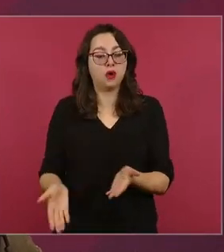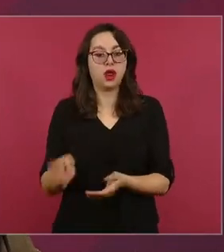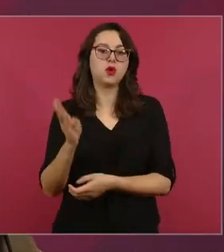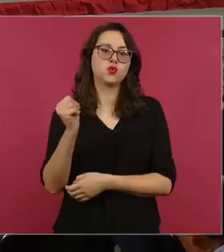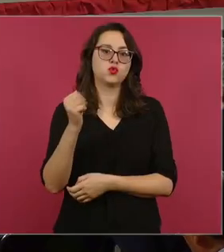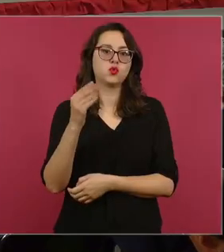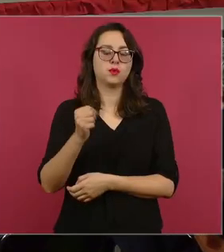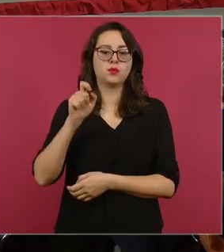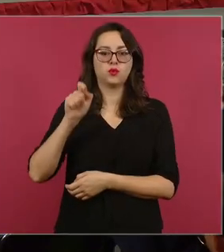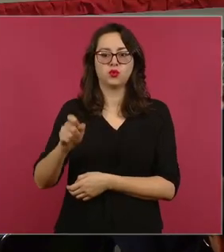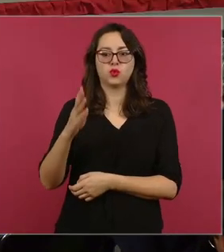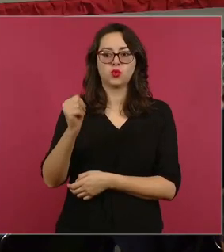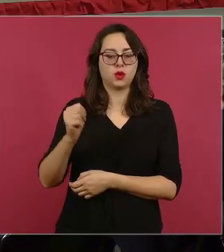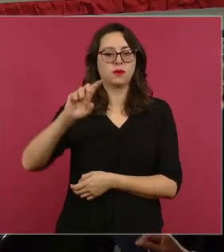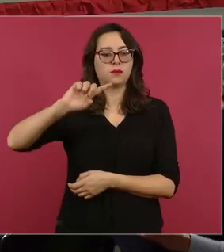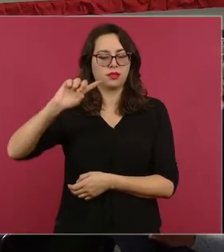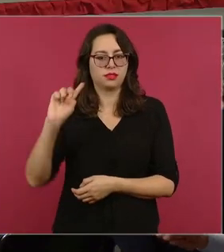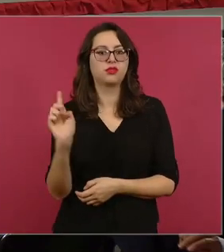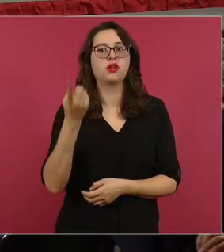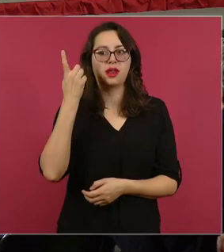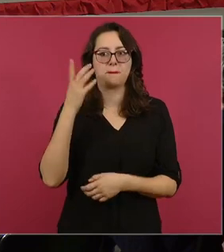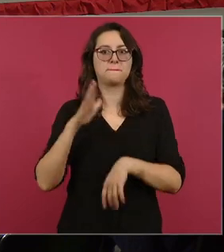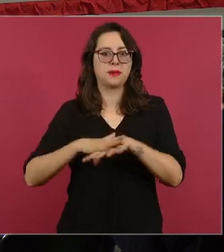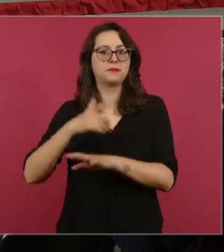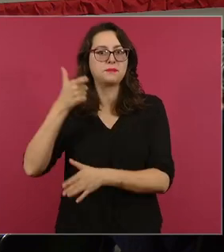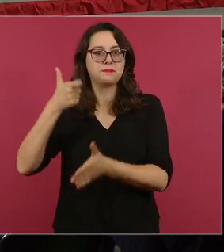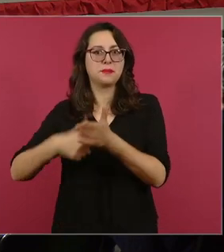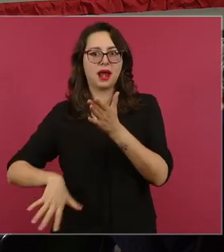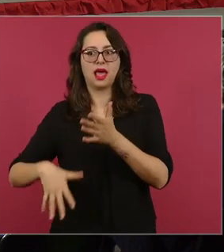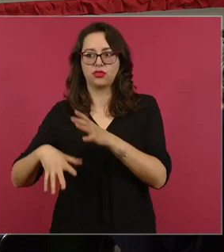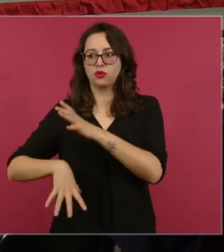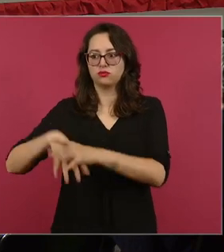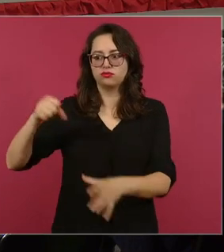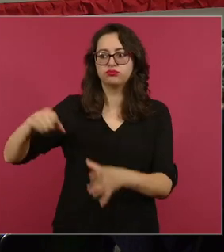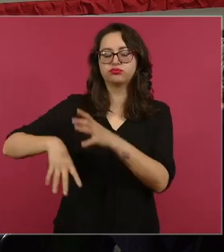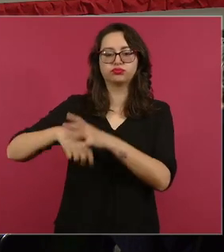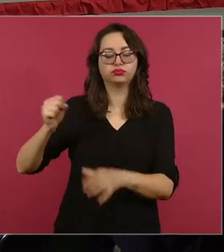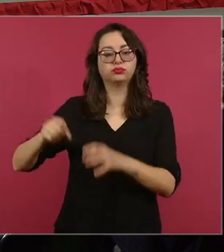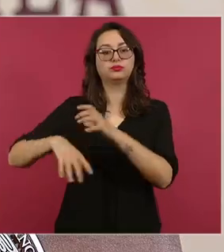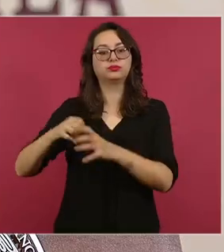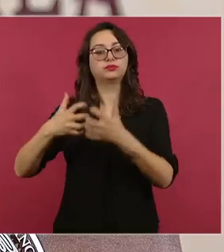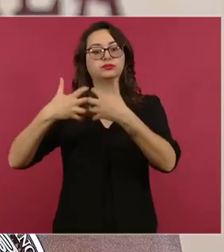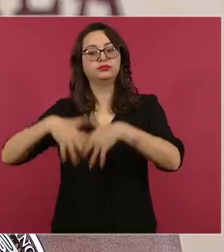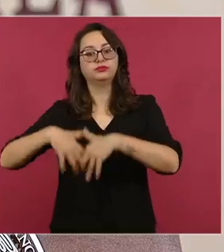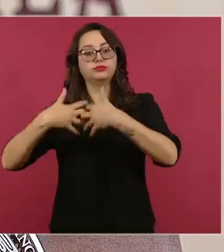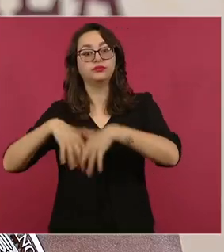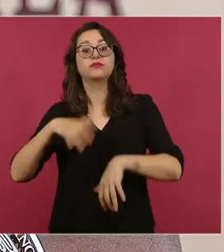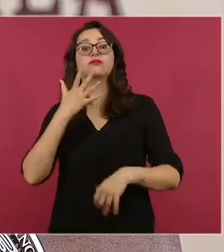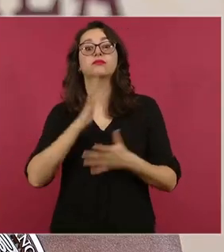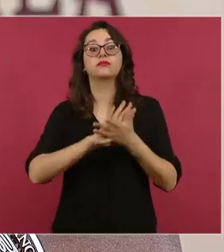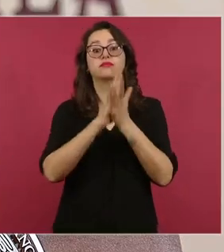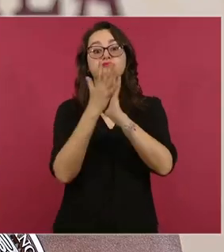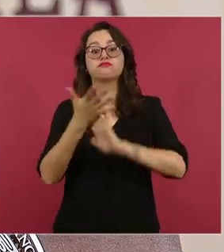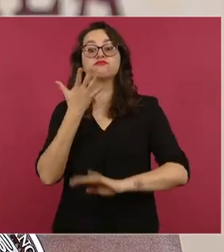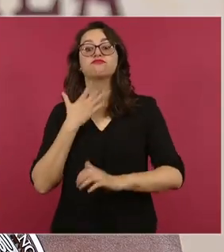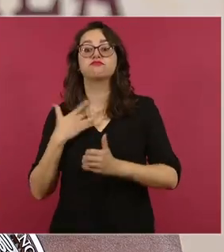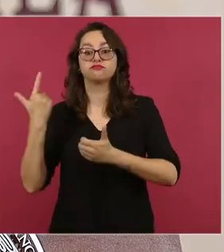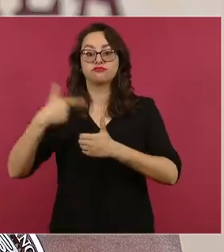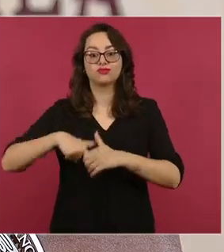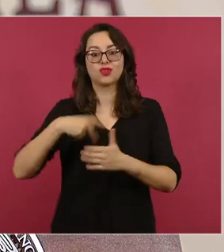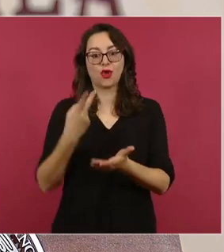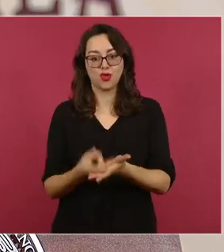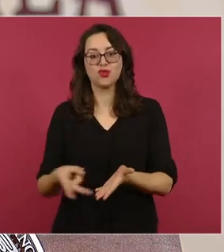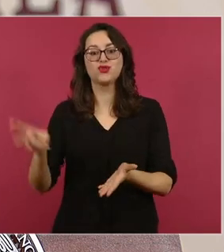barril extraído en 2023. Y la capacidad de refinación aumentó casi el doble. Así es, con